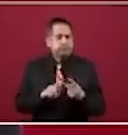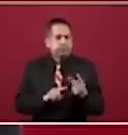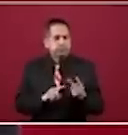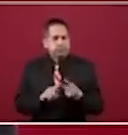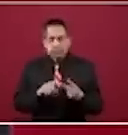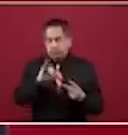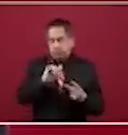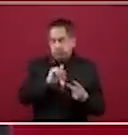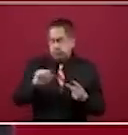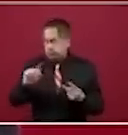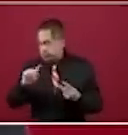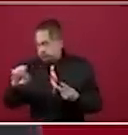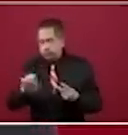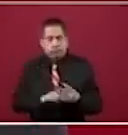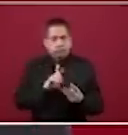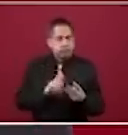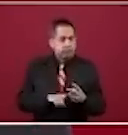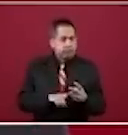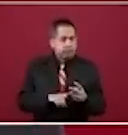el ISSSTE, el seguro,